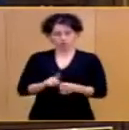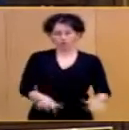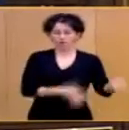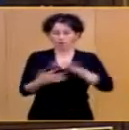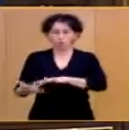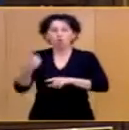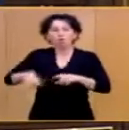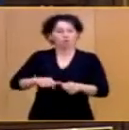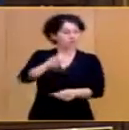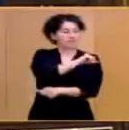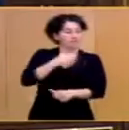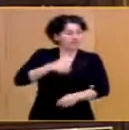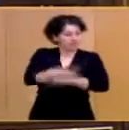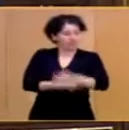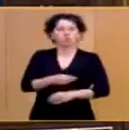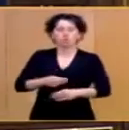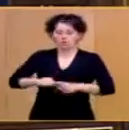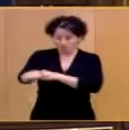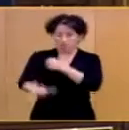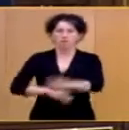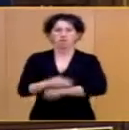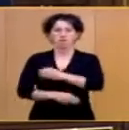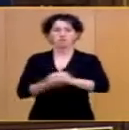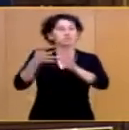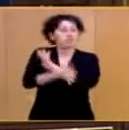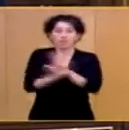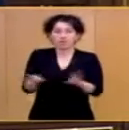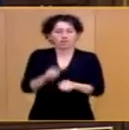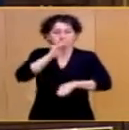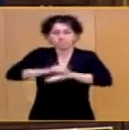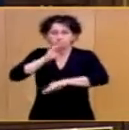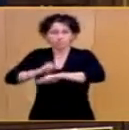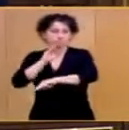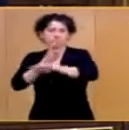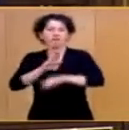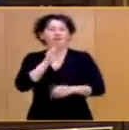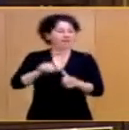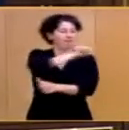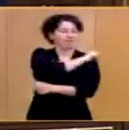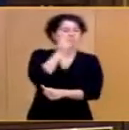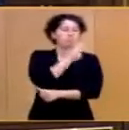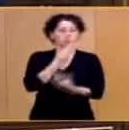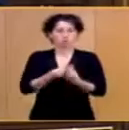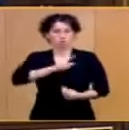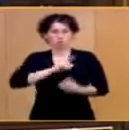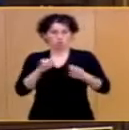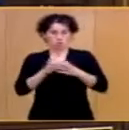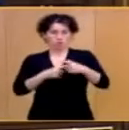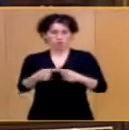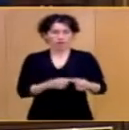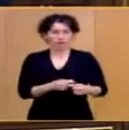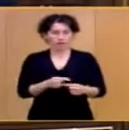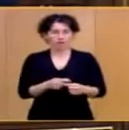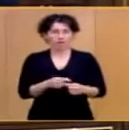ya presupuestado. Cumplir, en definitiva, los acuerdos con el BNG en esta materia, premisa, ya se lo digo, señor